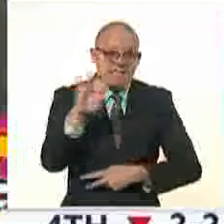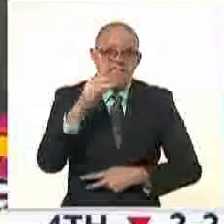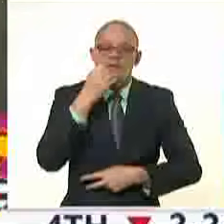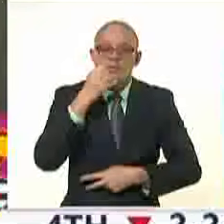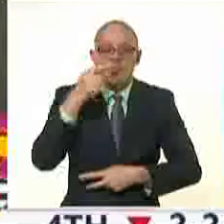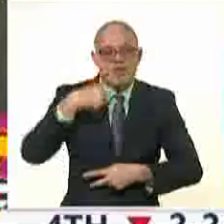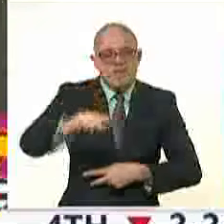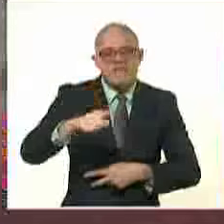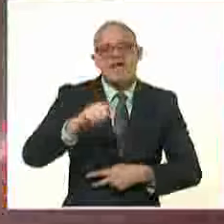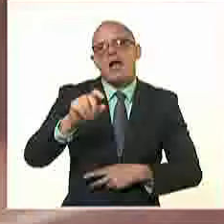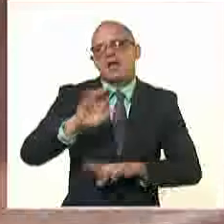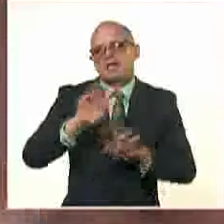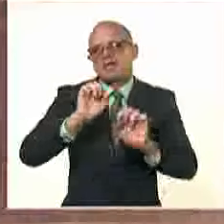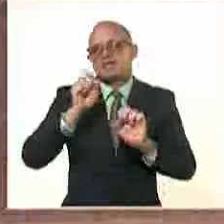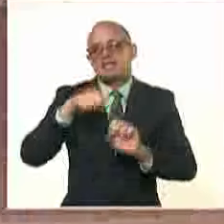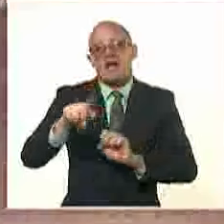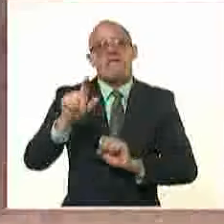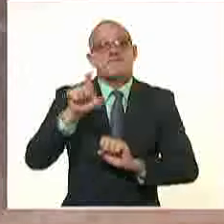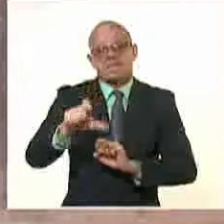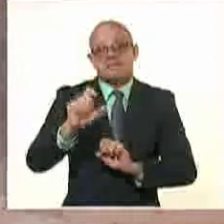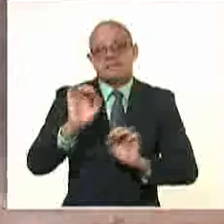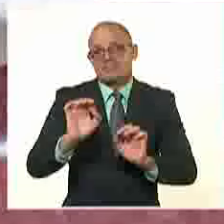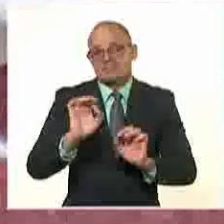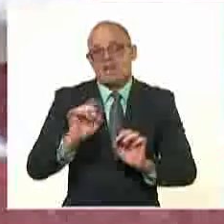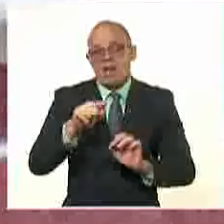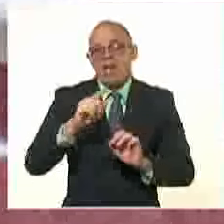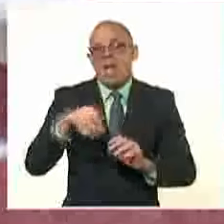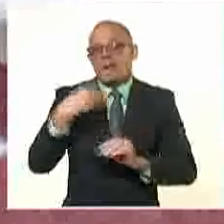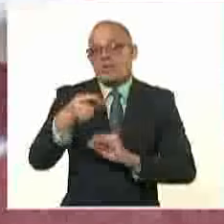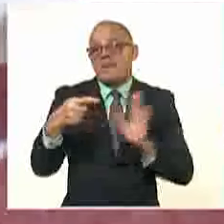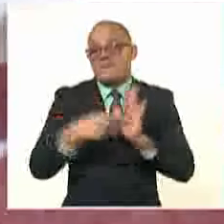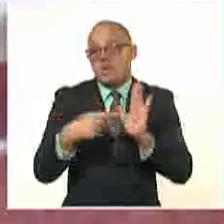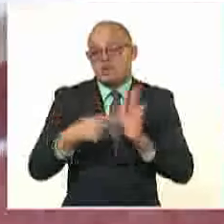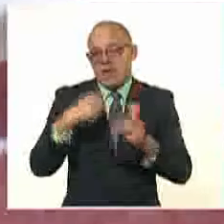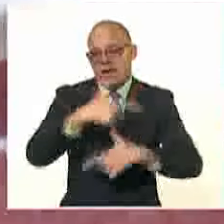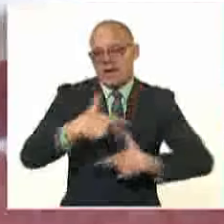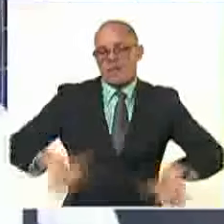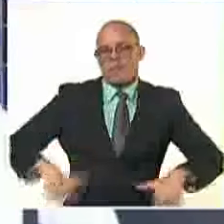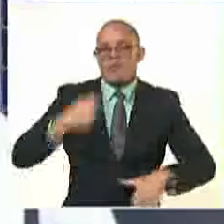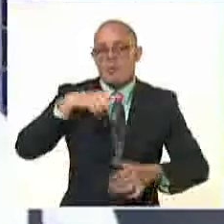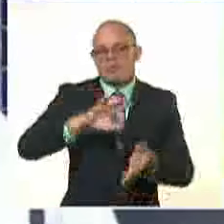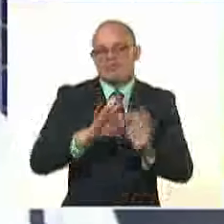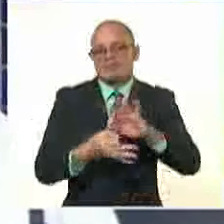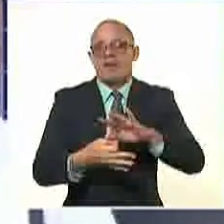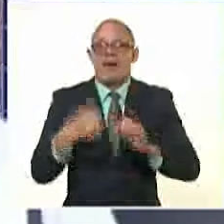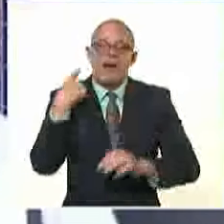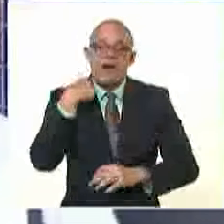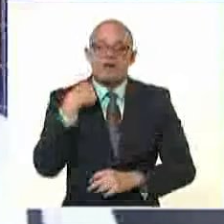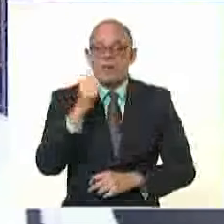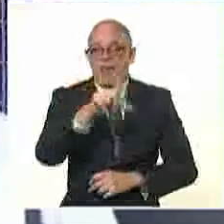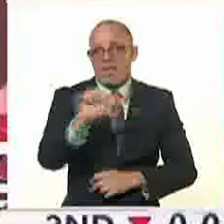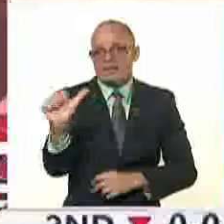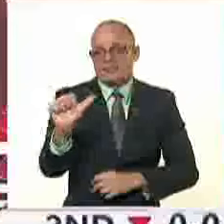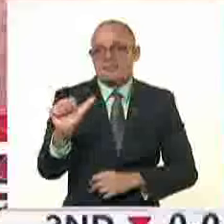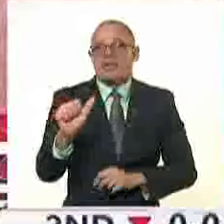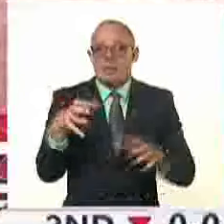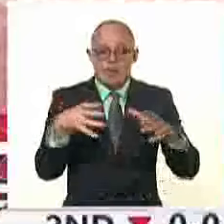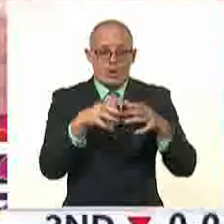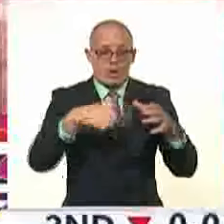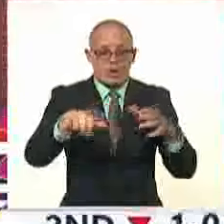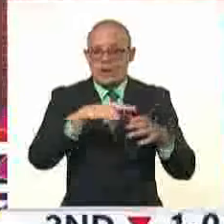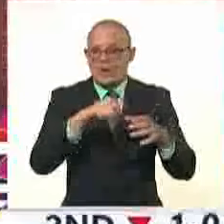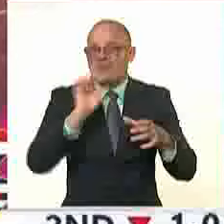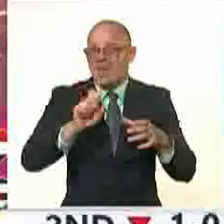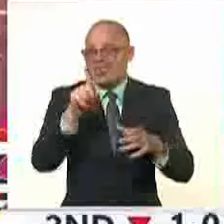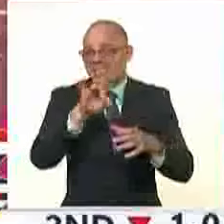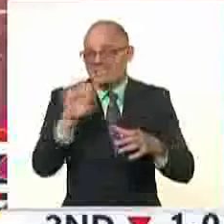otorgará un boleto directo al campeón para los Juegos Olímpicos de Los Ángeles 2028. De las 17 muchachas en nómina, 11 repiten